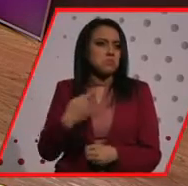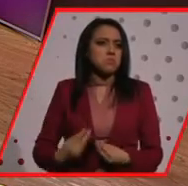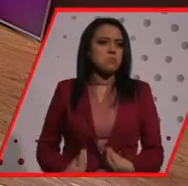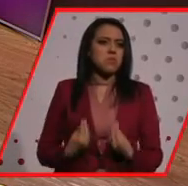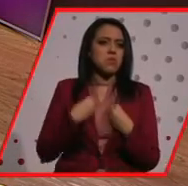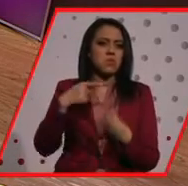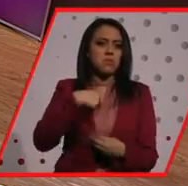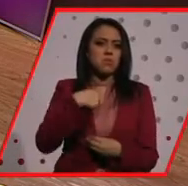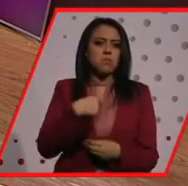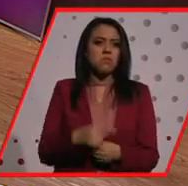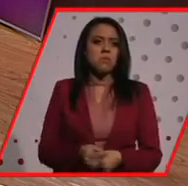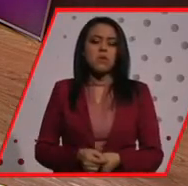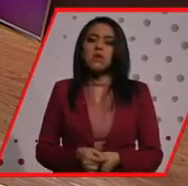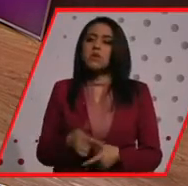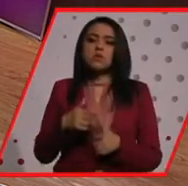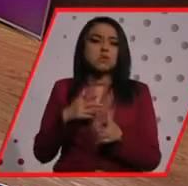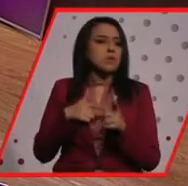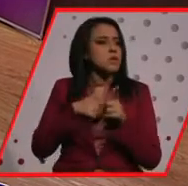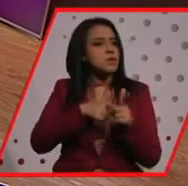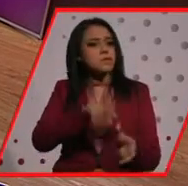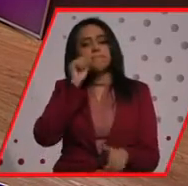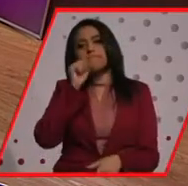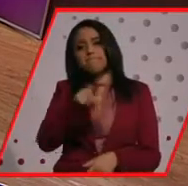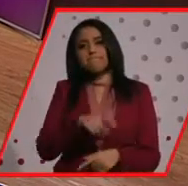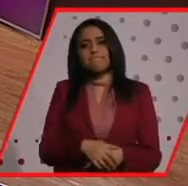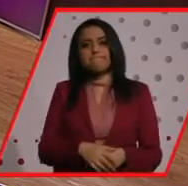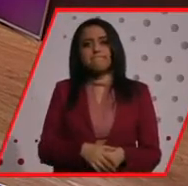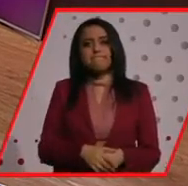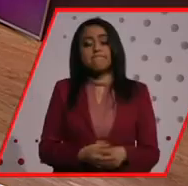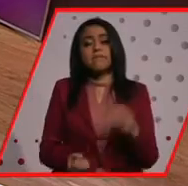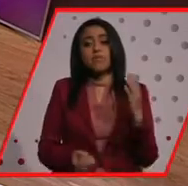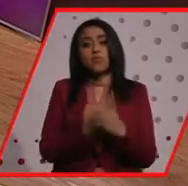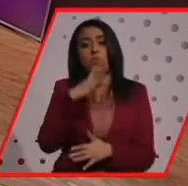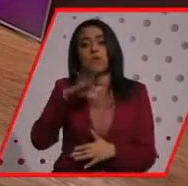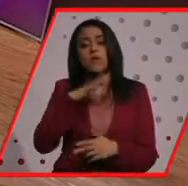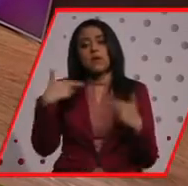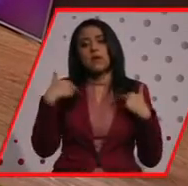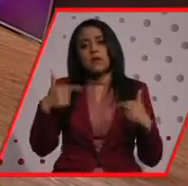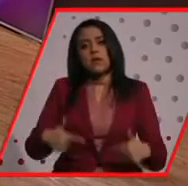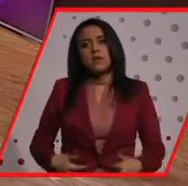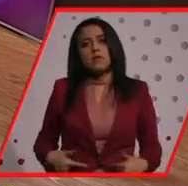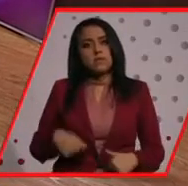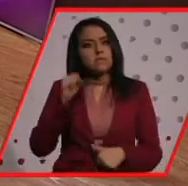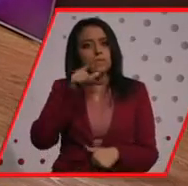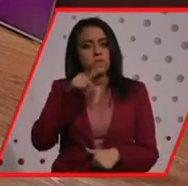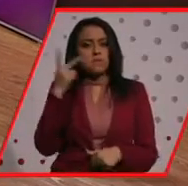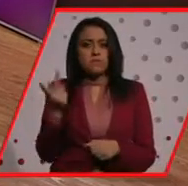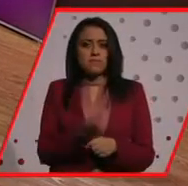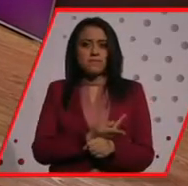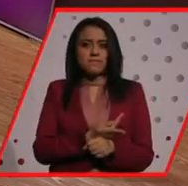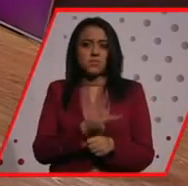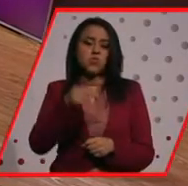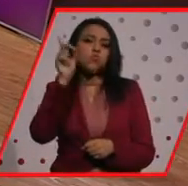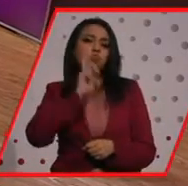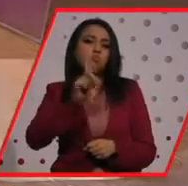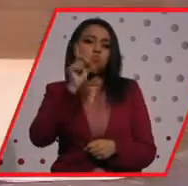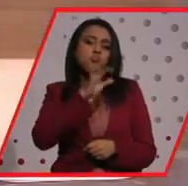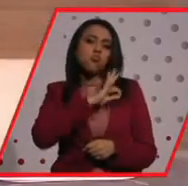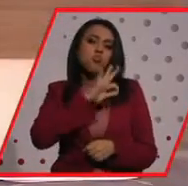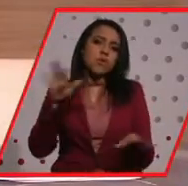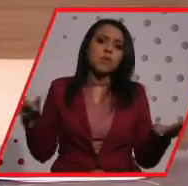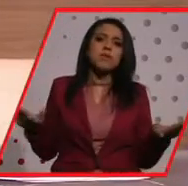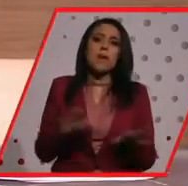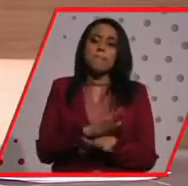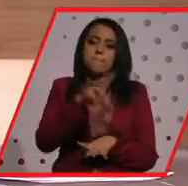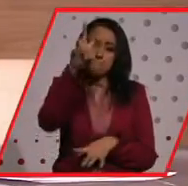bueno, gracias. Y que sigue pasando con las nuevas generaciones. ¿Cómo crees? Eso es el pasado, ¿no? No, pues ustedes, mujeres, son las que pueden generar el cambio,